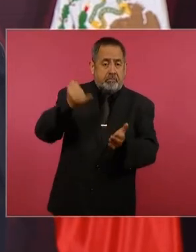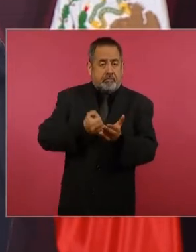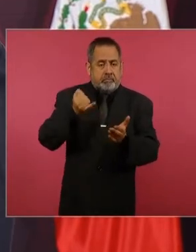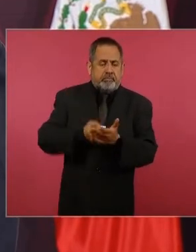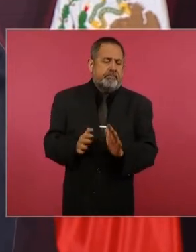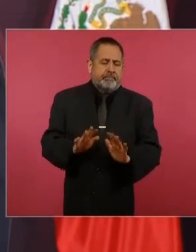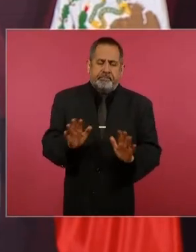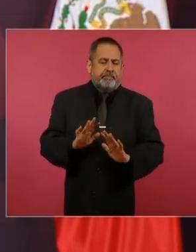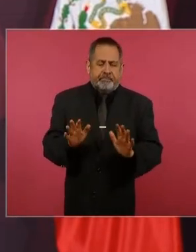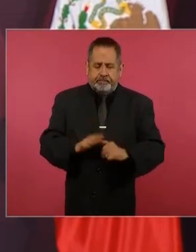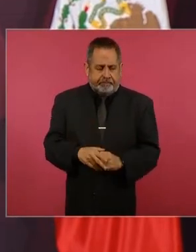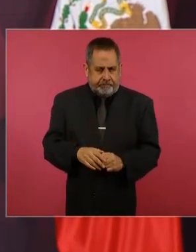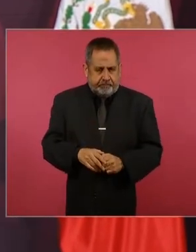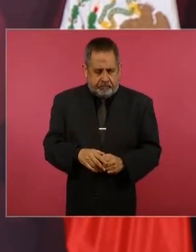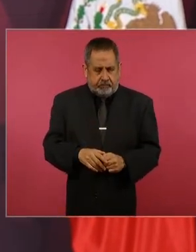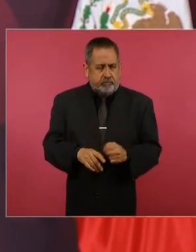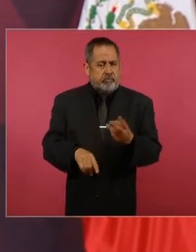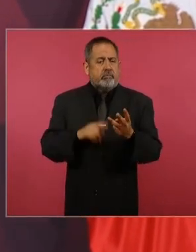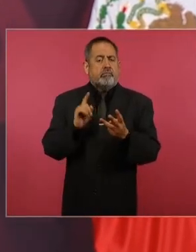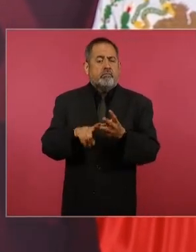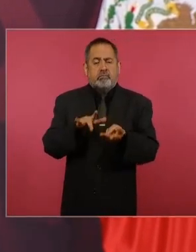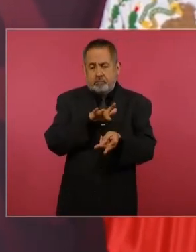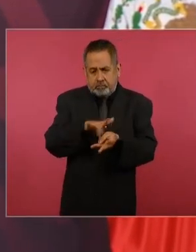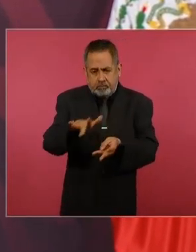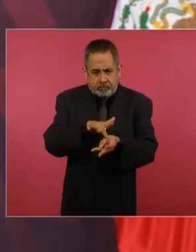se apoya